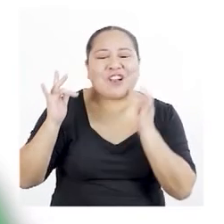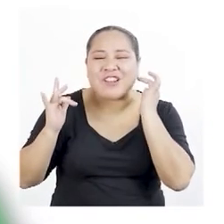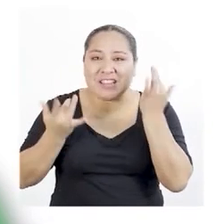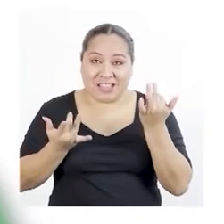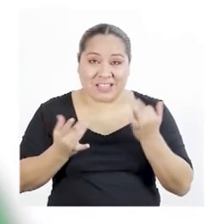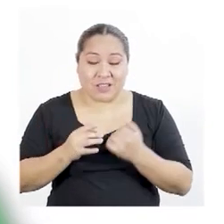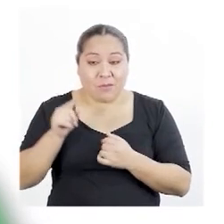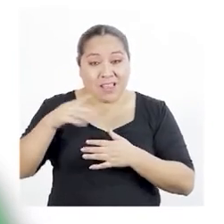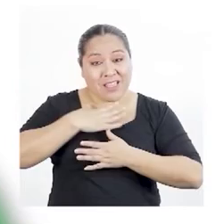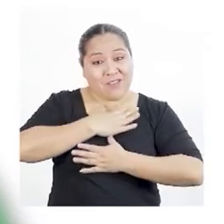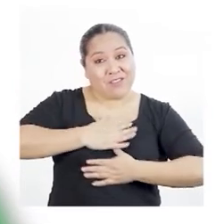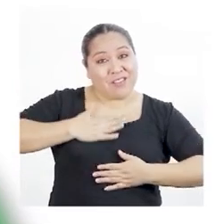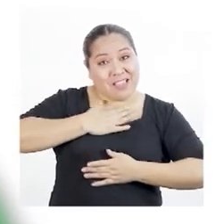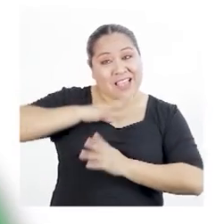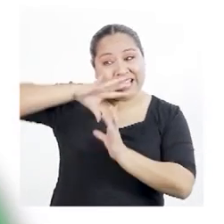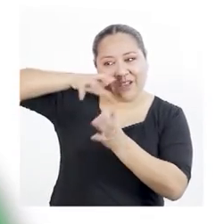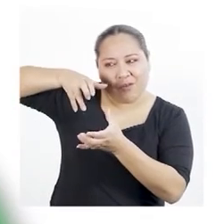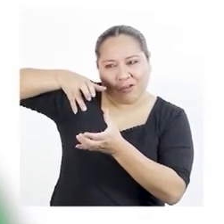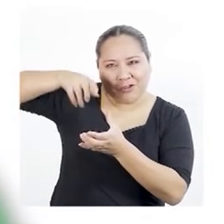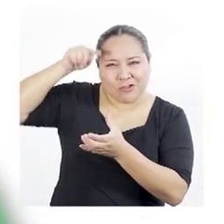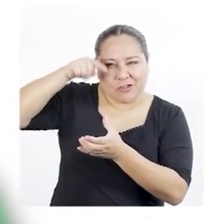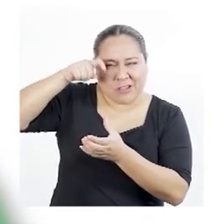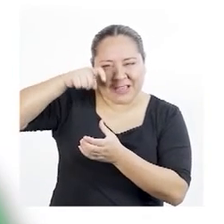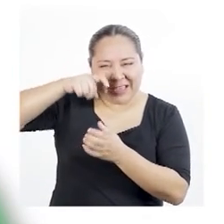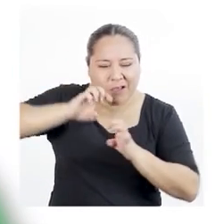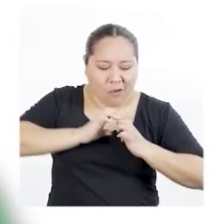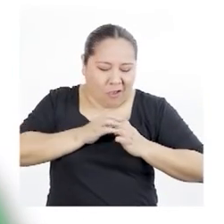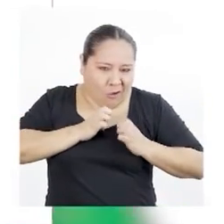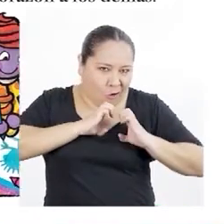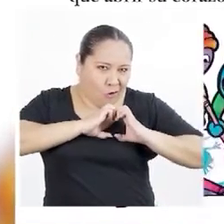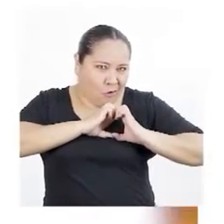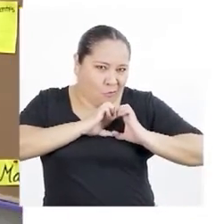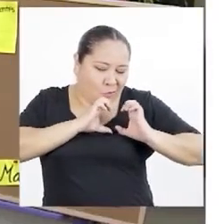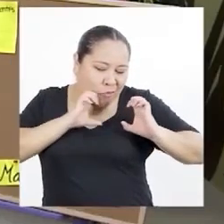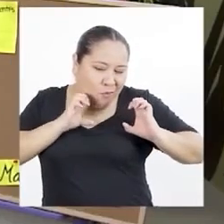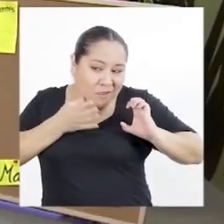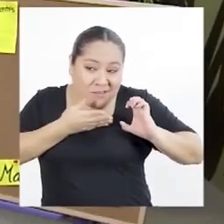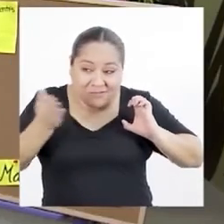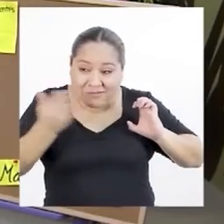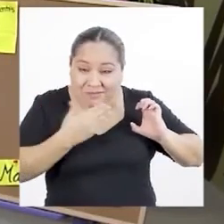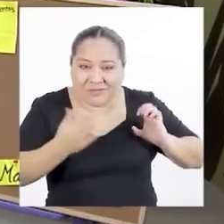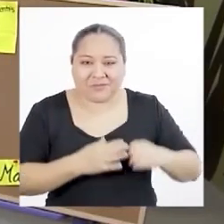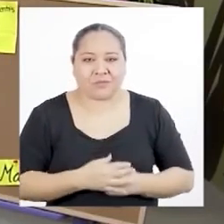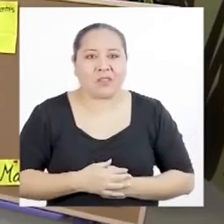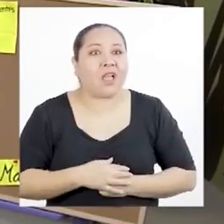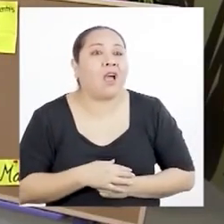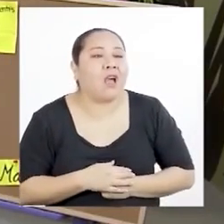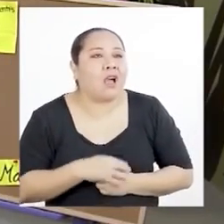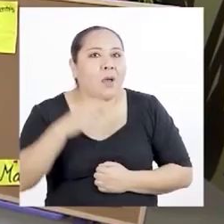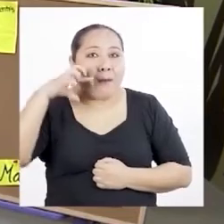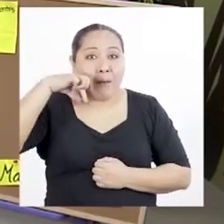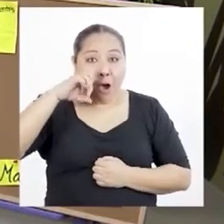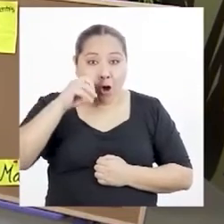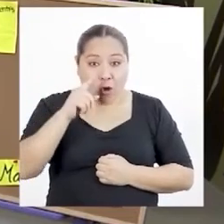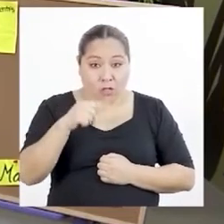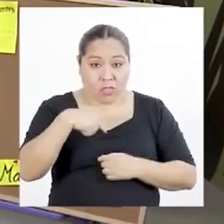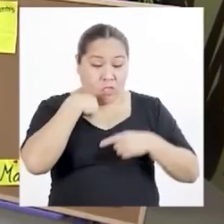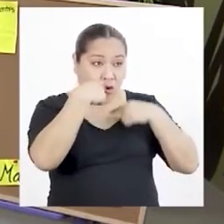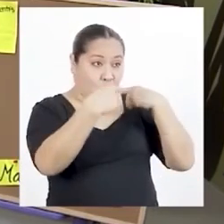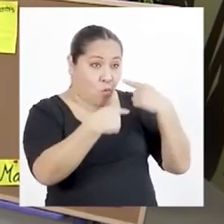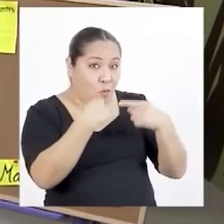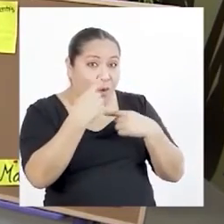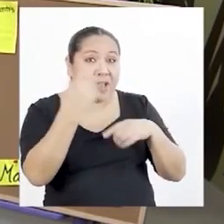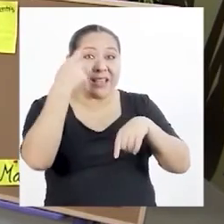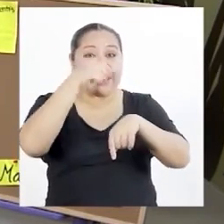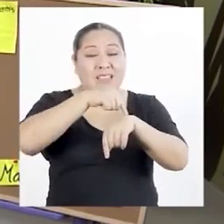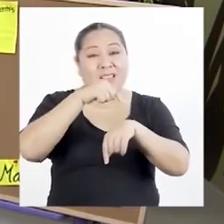de ese mundo, solo tenía que abrir su corazón a los demás. ¡Paola! Te cuento que ya llegó